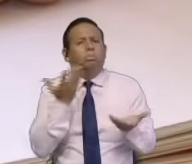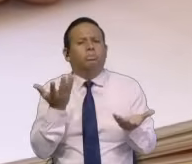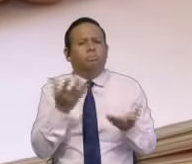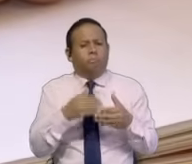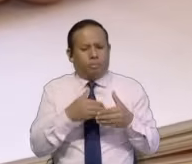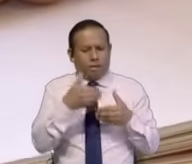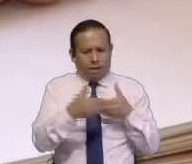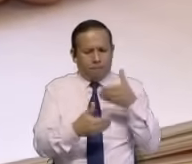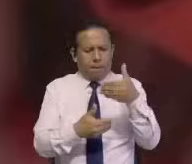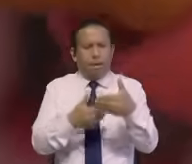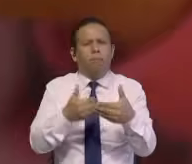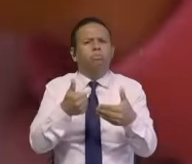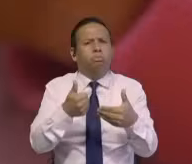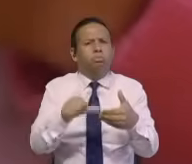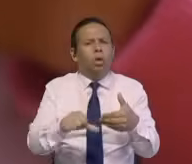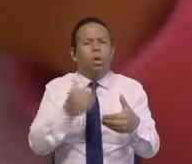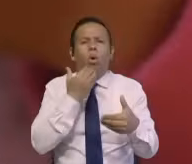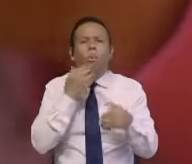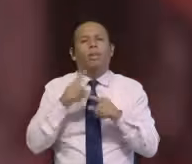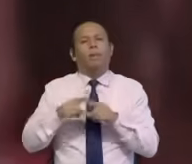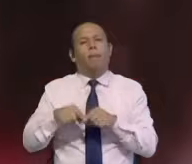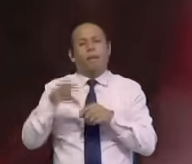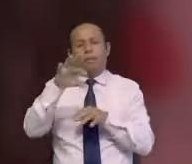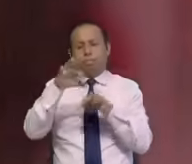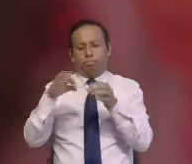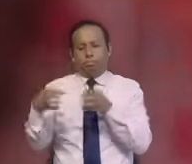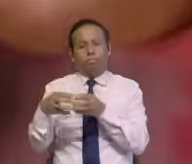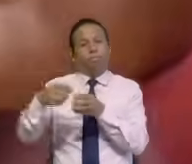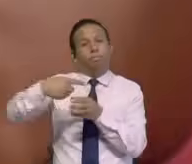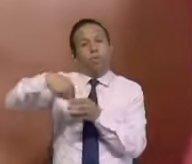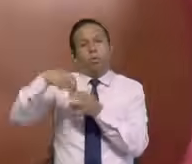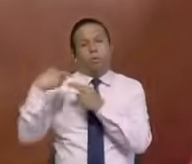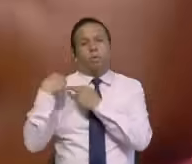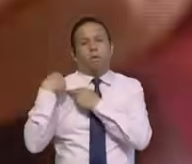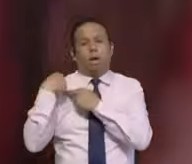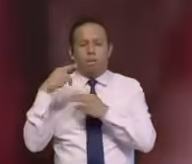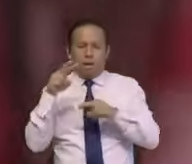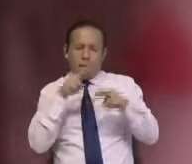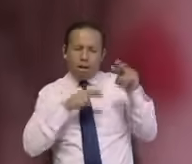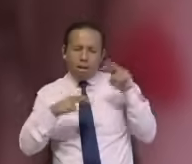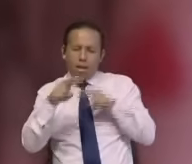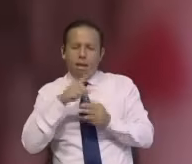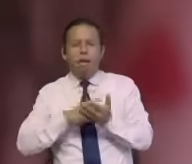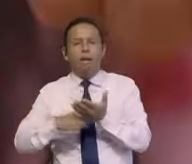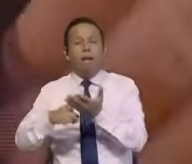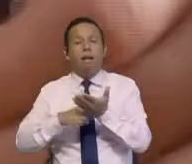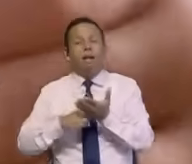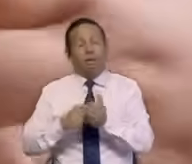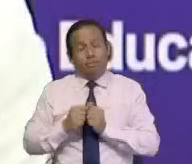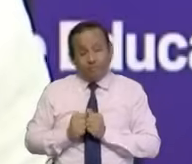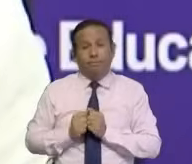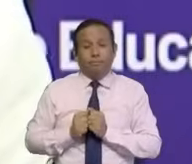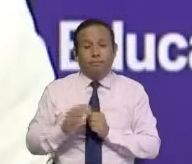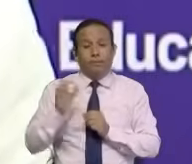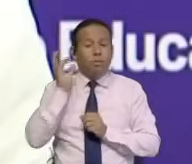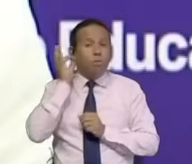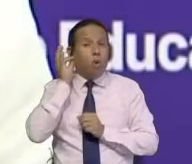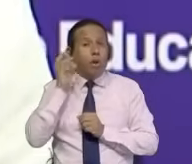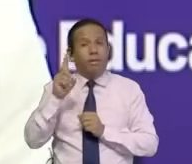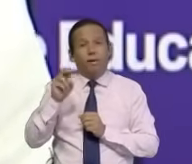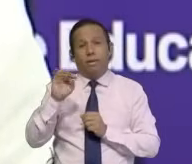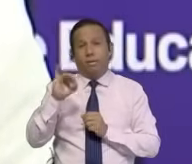junta académica, aclara la subsecretaria de Educación de la Zona 8, Daniela Febres Cordero. Sí, con los